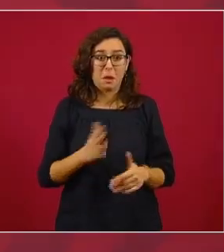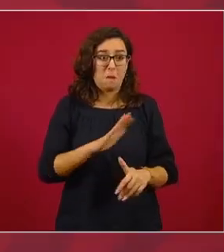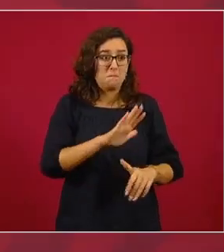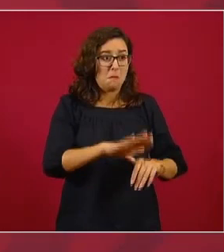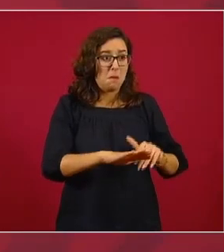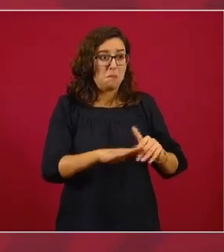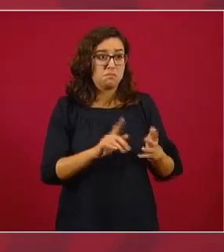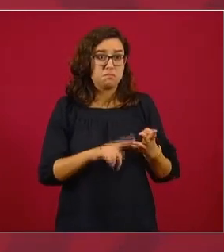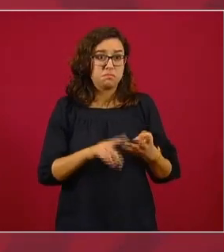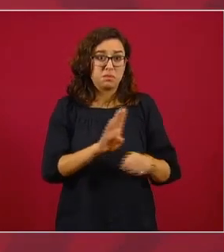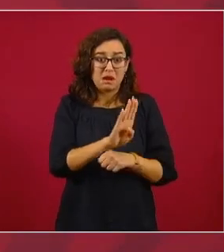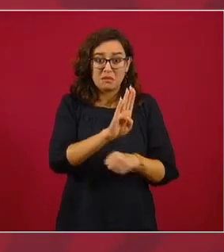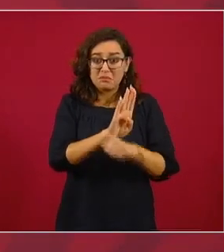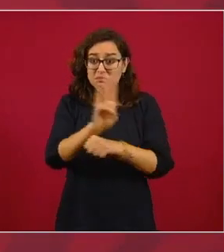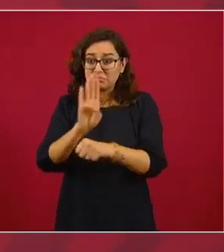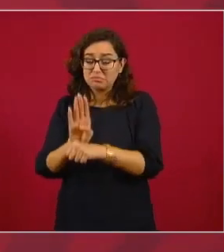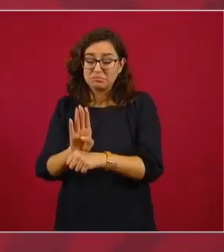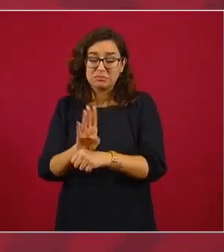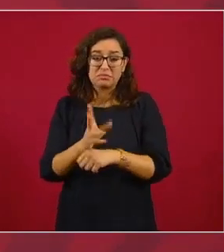que en Brasil,